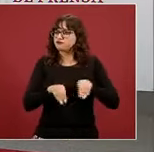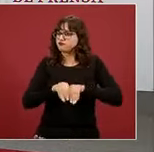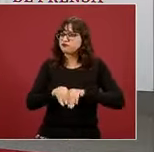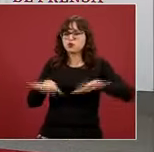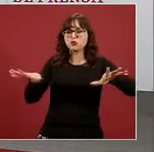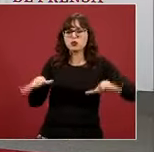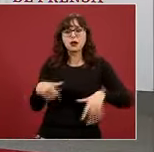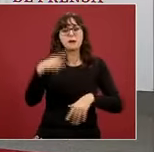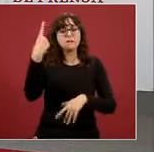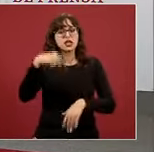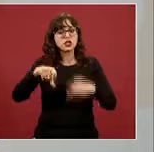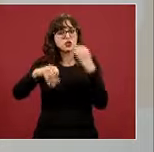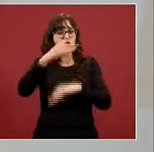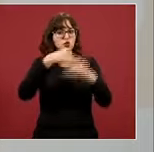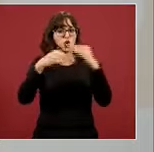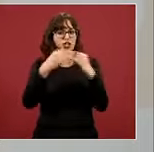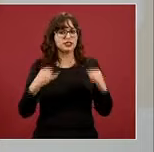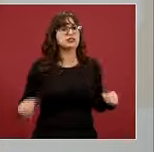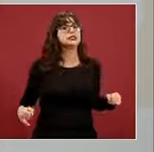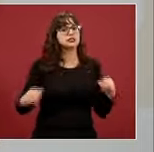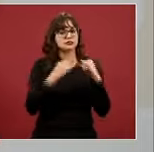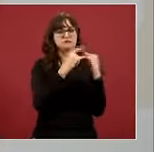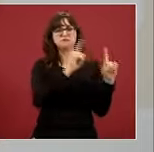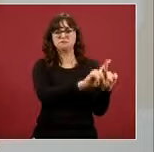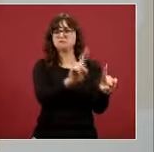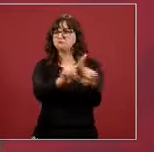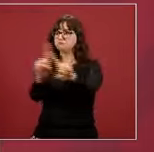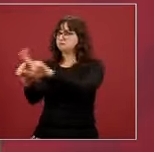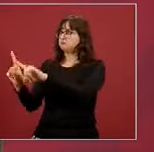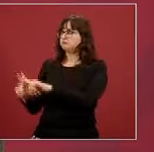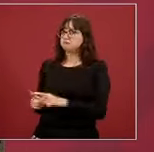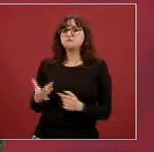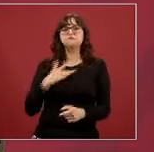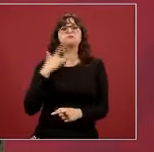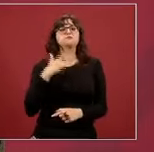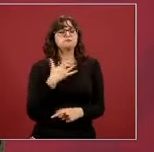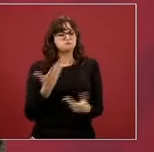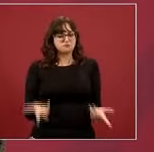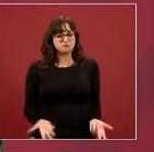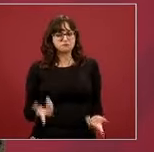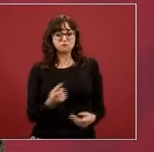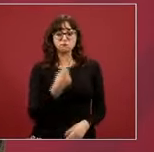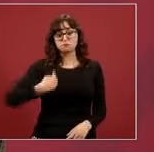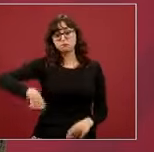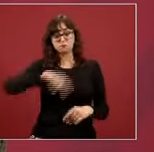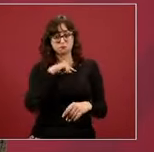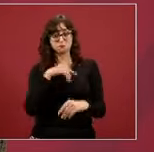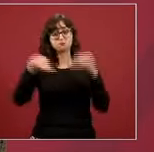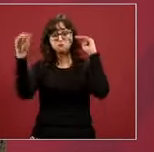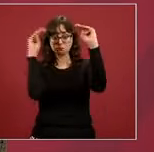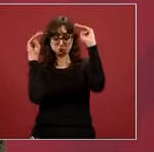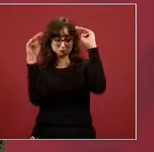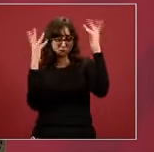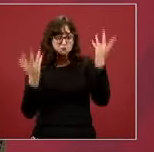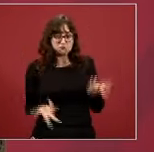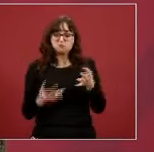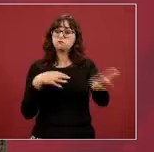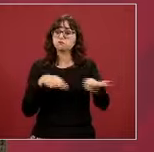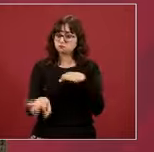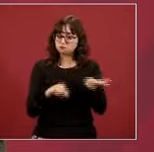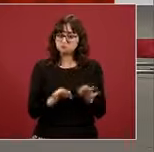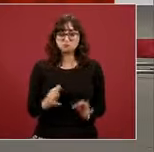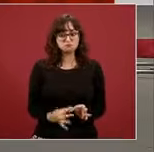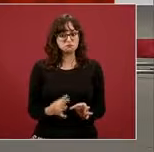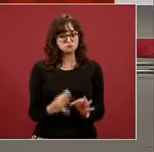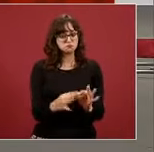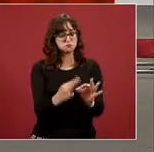las instituciones miembros de la CIS. Nosotros creemos que se ha hecho un trabajo importante en términos de